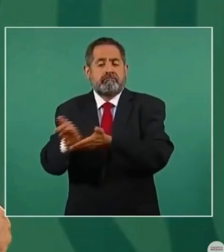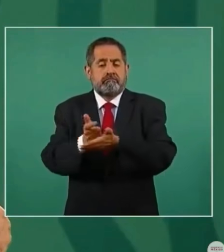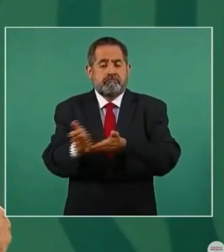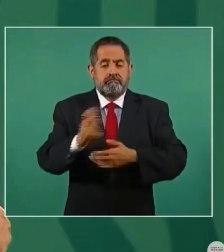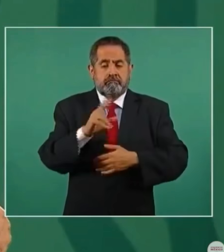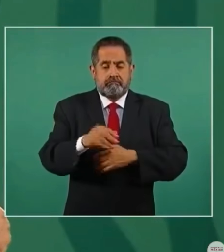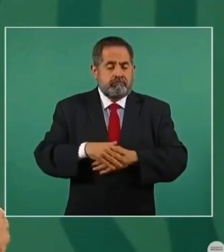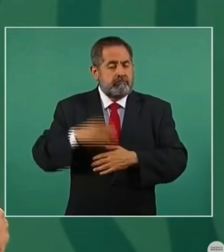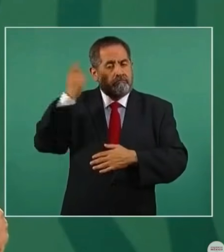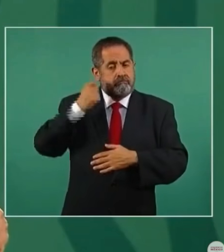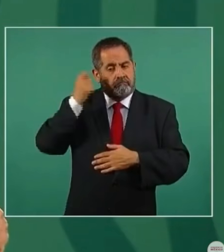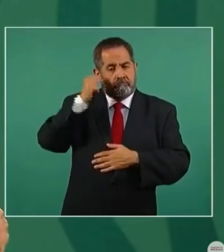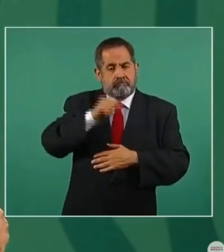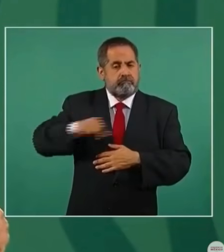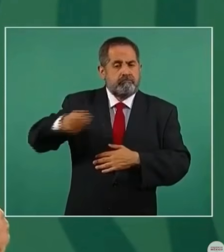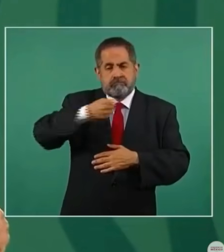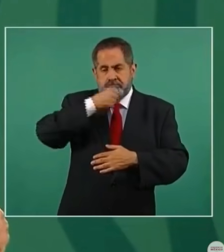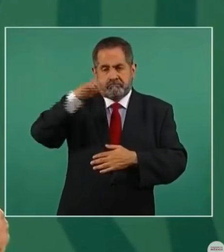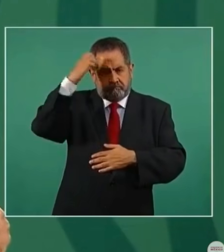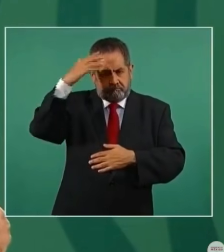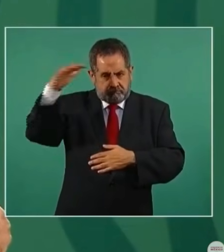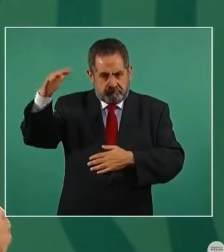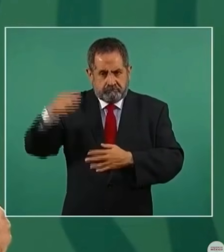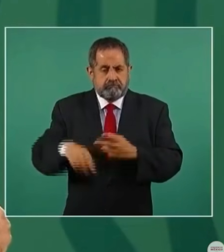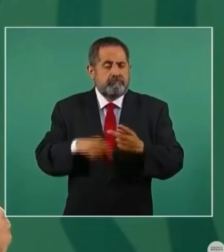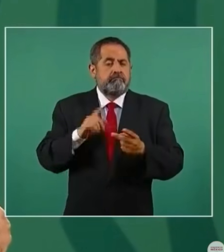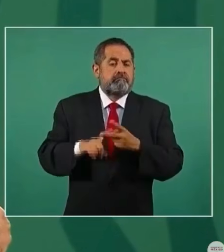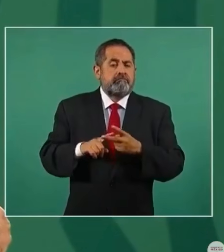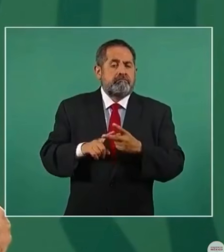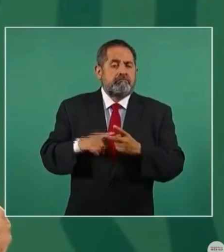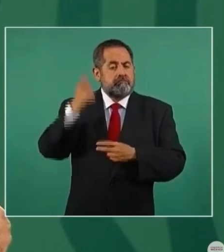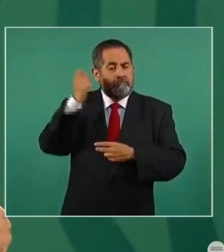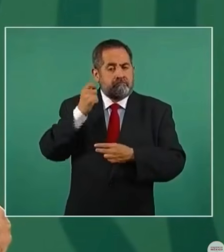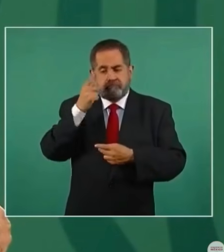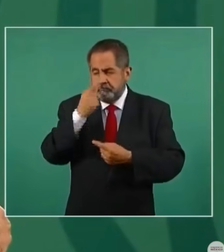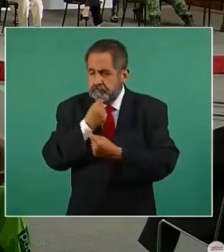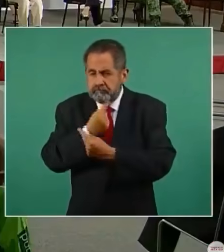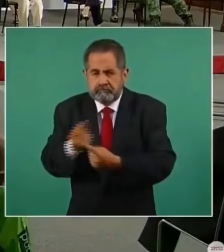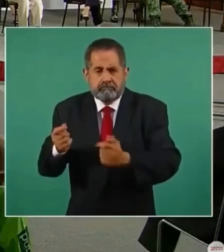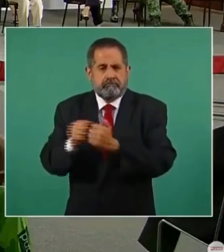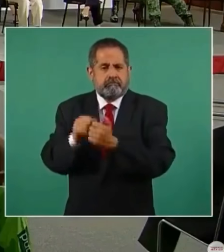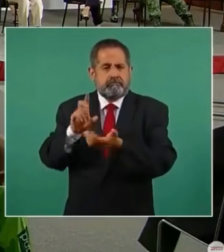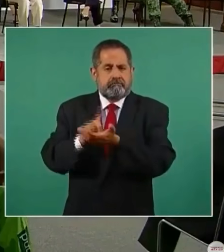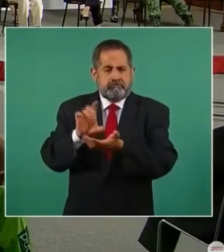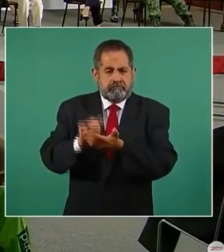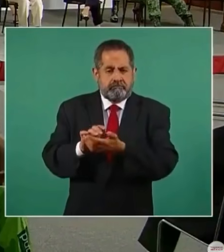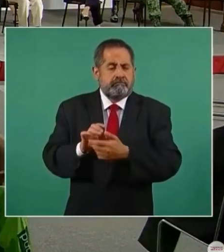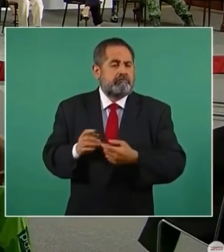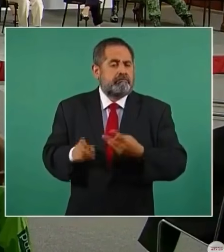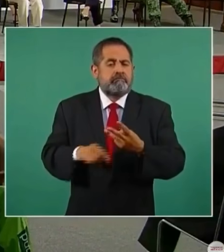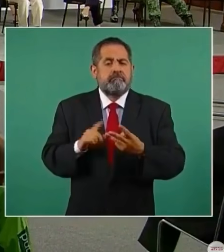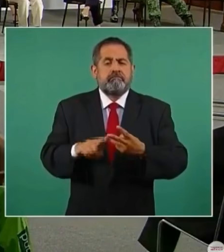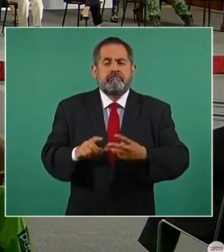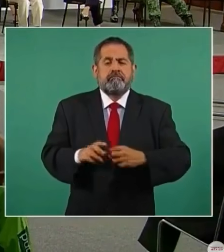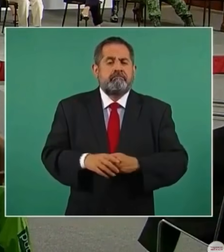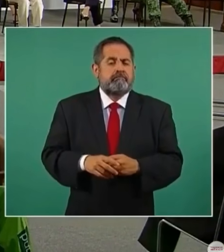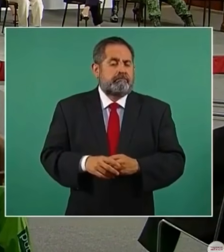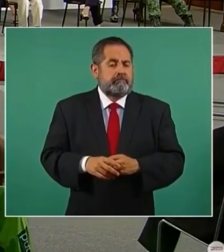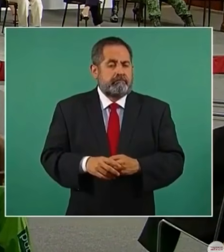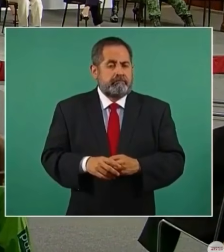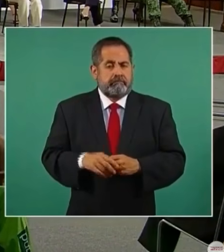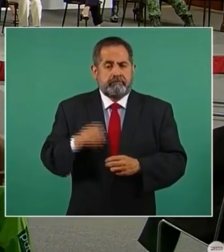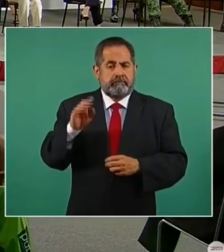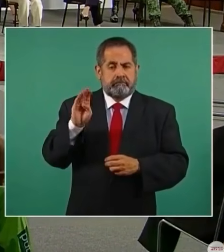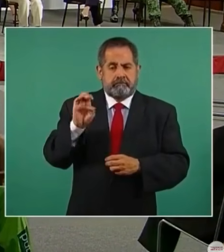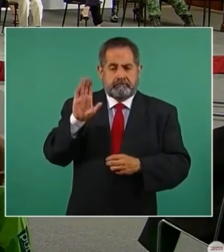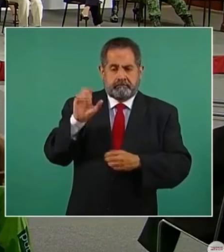La pensión a los adultos mayores, la pensión a niñas, a niños con discapacidad, las